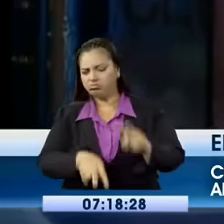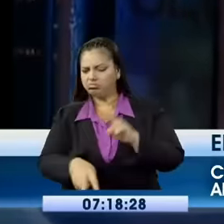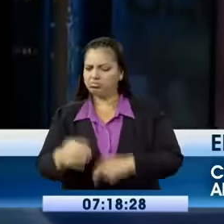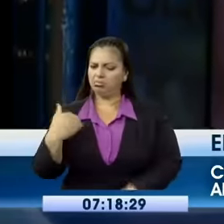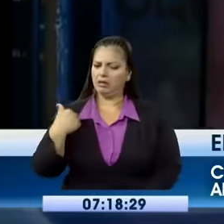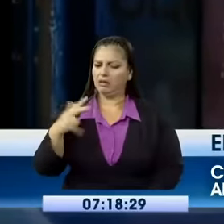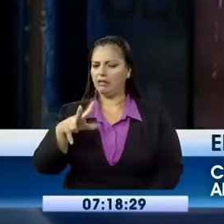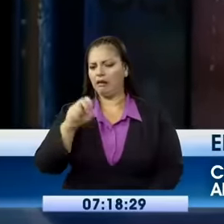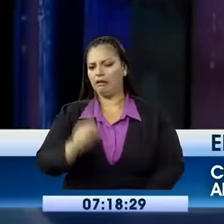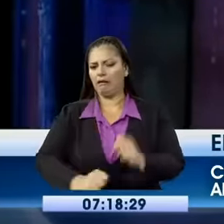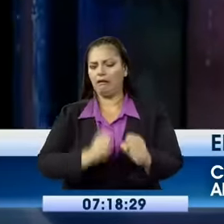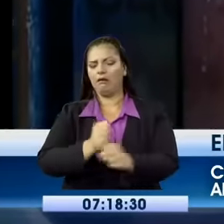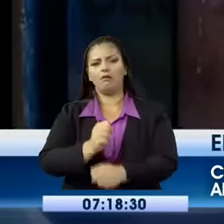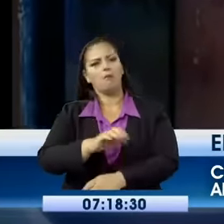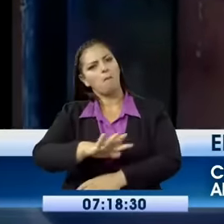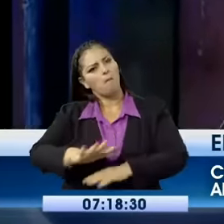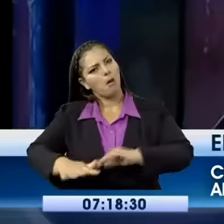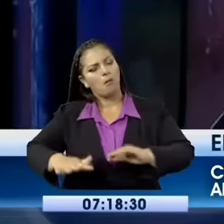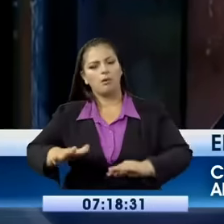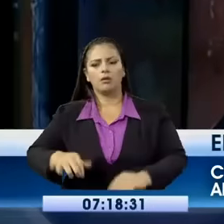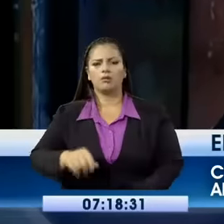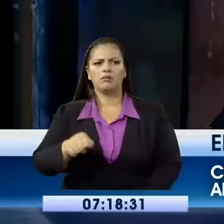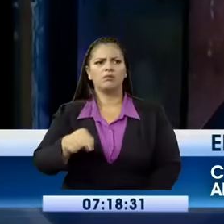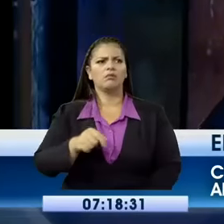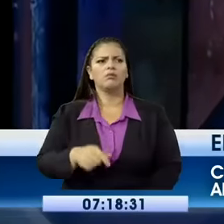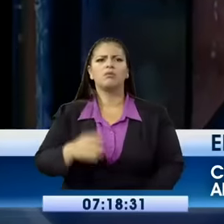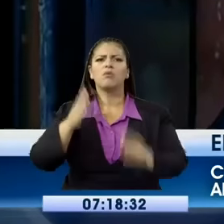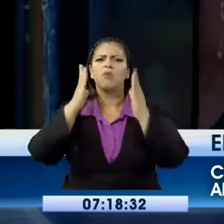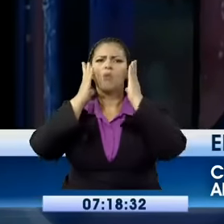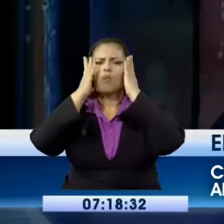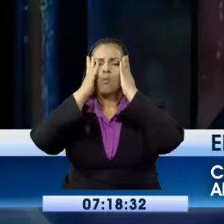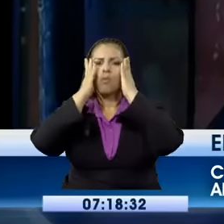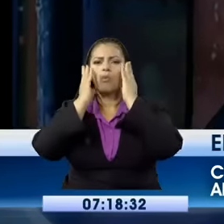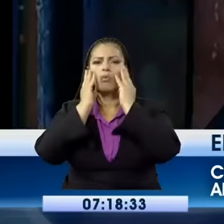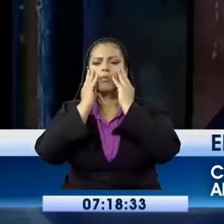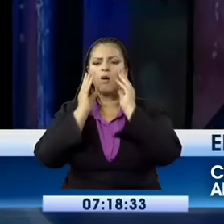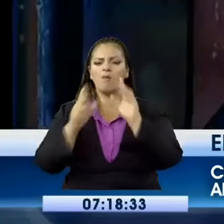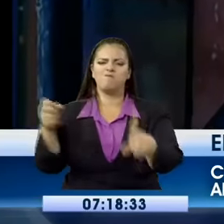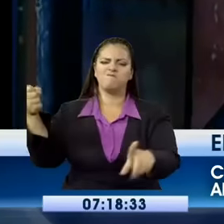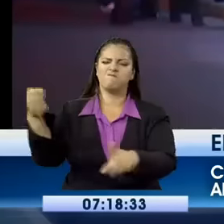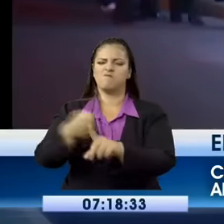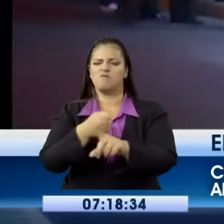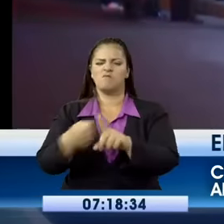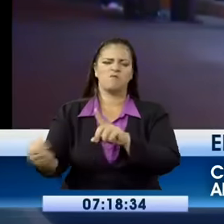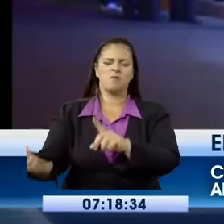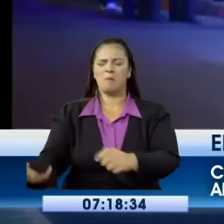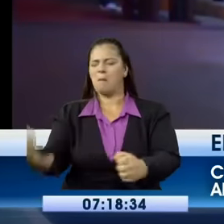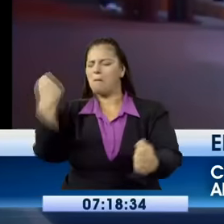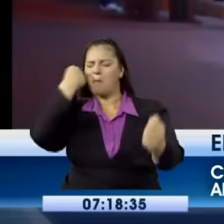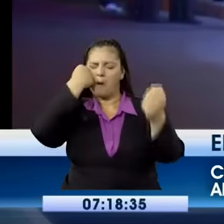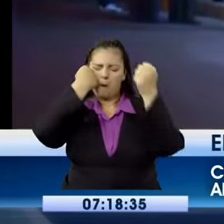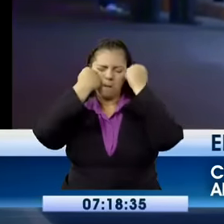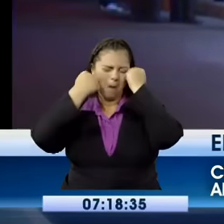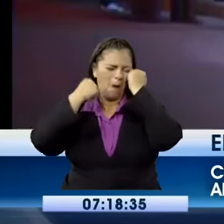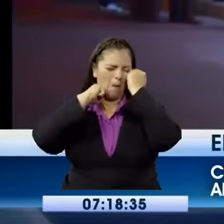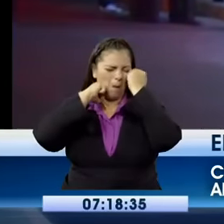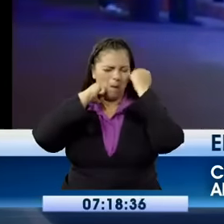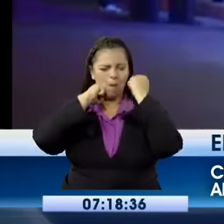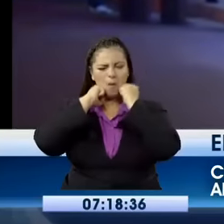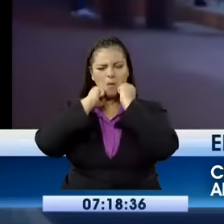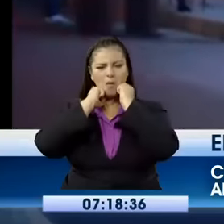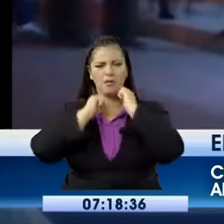eh evidentes muestras de moretones en el rostro y en la frente también donde está es como un tipo lugar